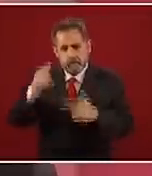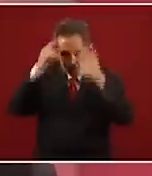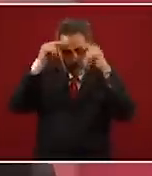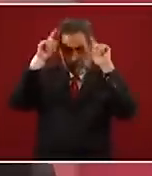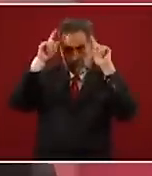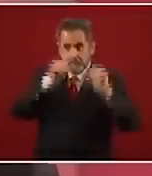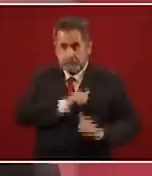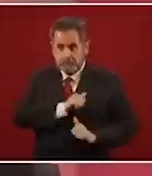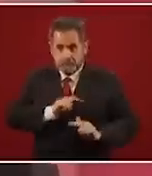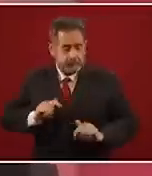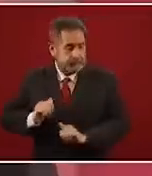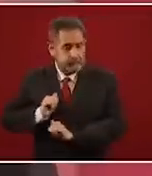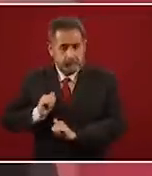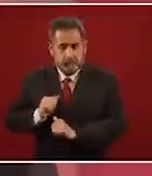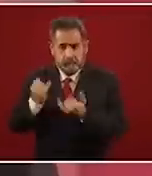como soldados.